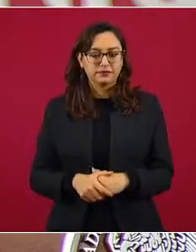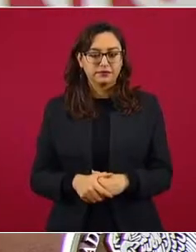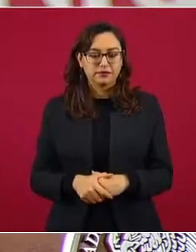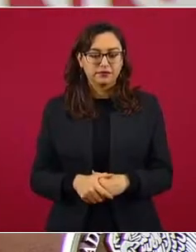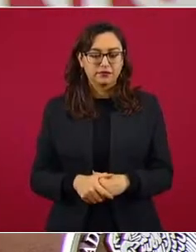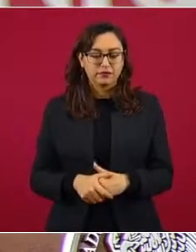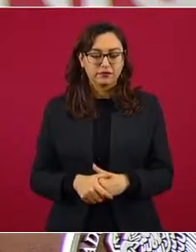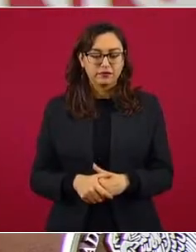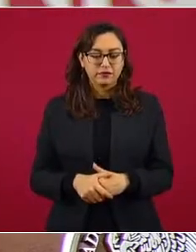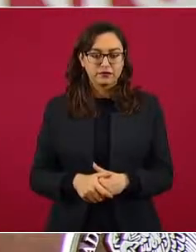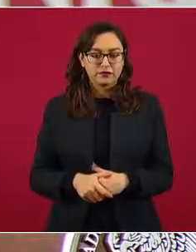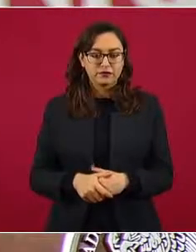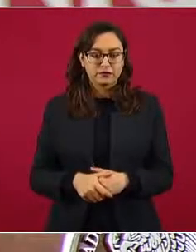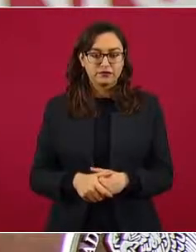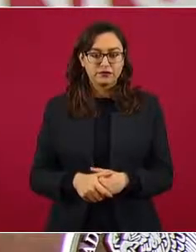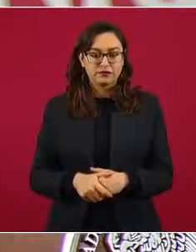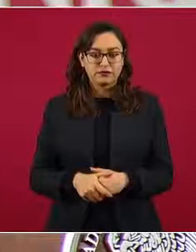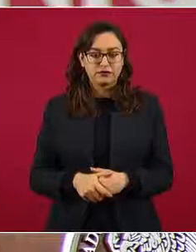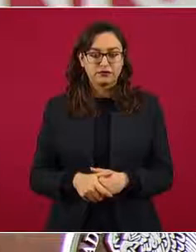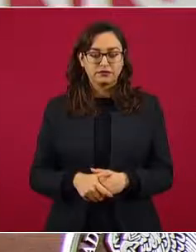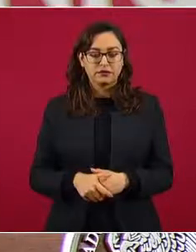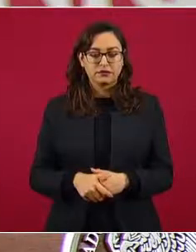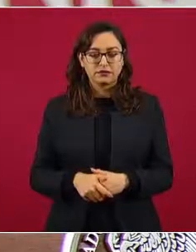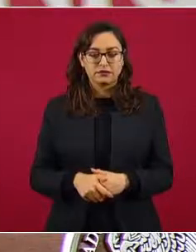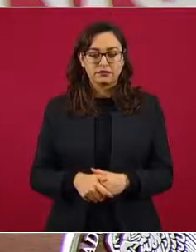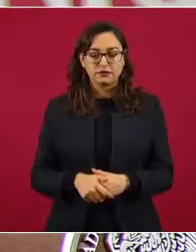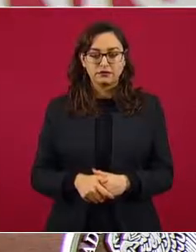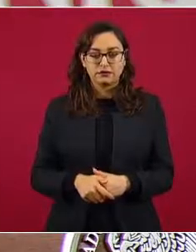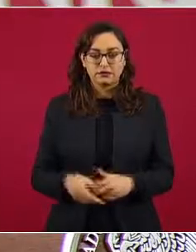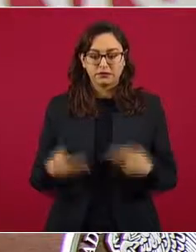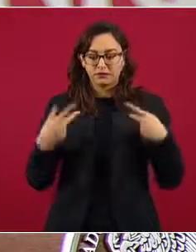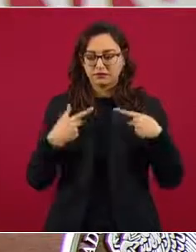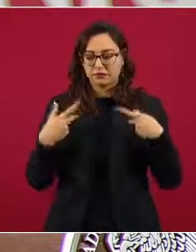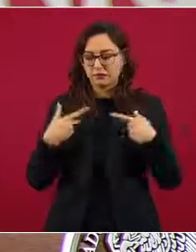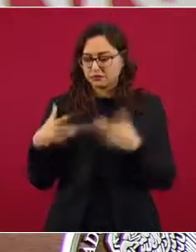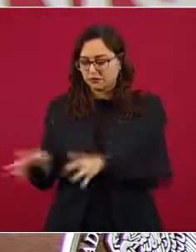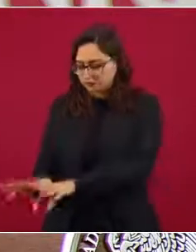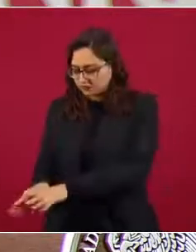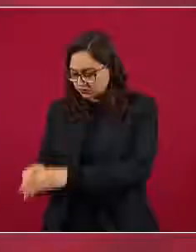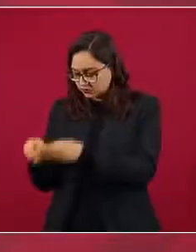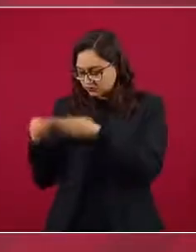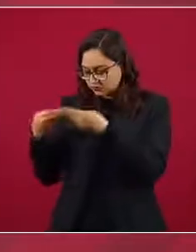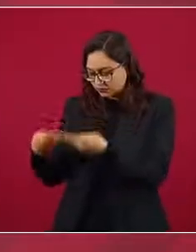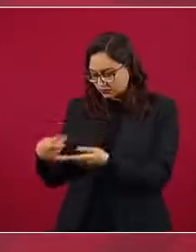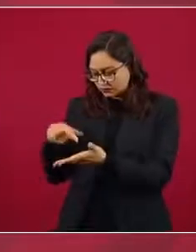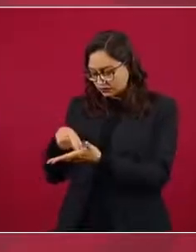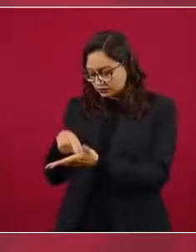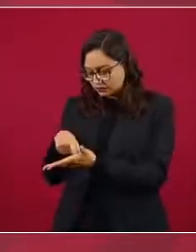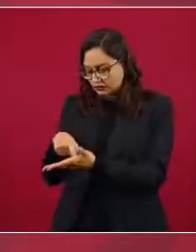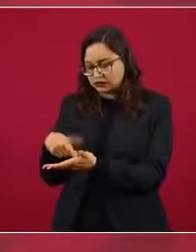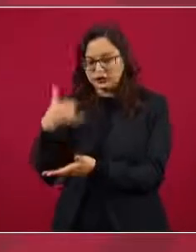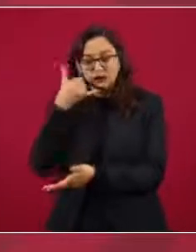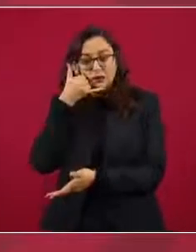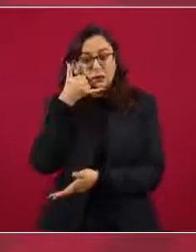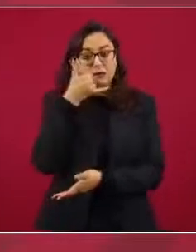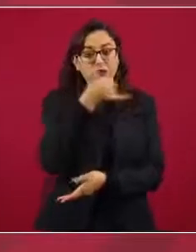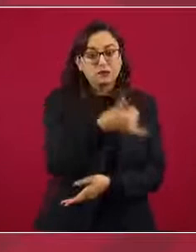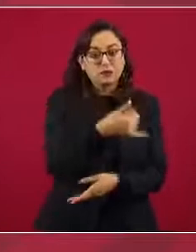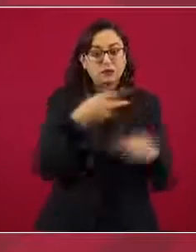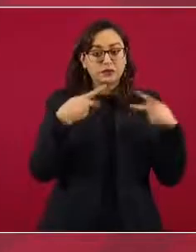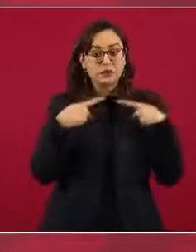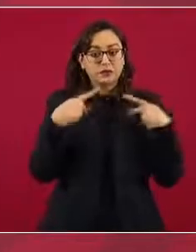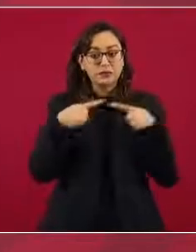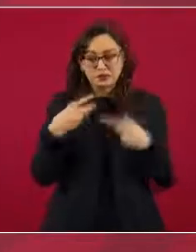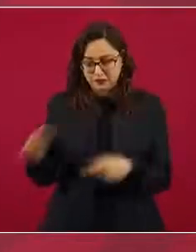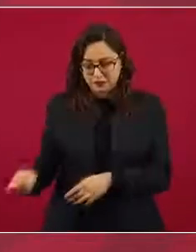Y si devolvían las carteras, hablaban para decir aquí está esta cartera,